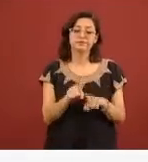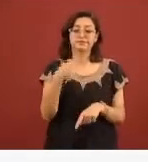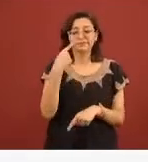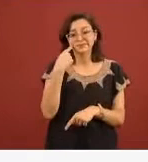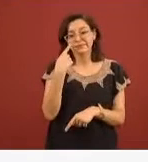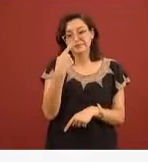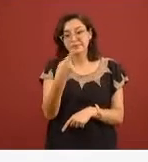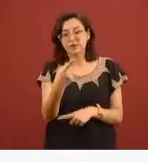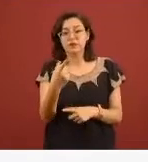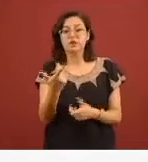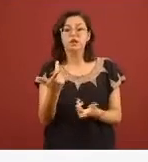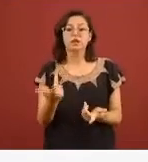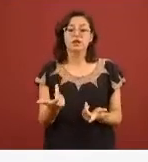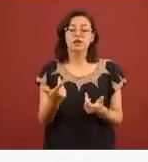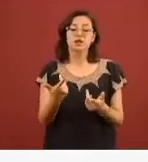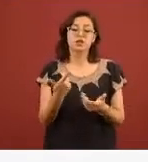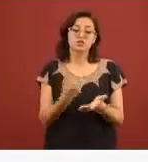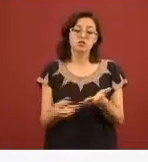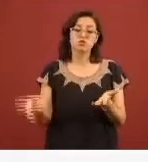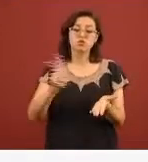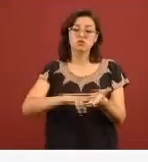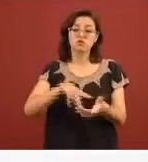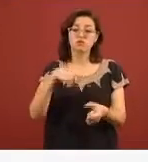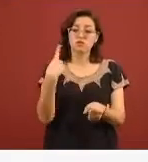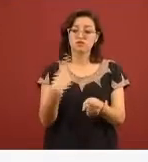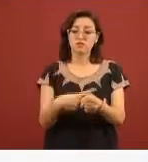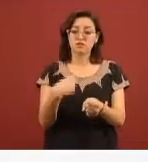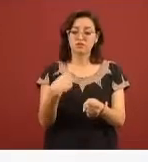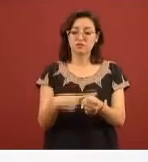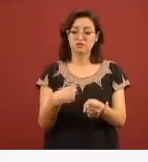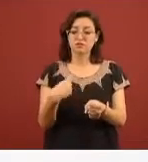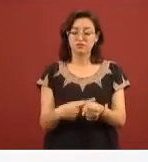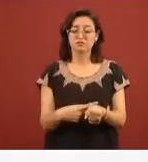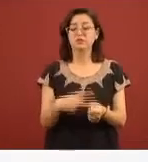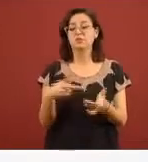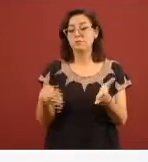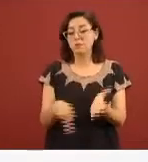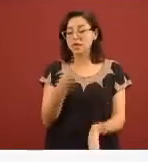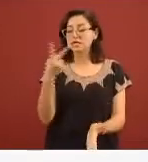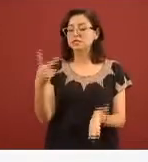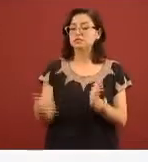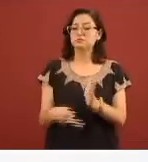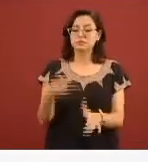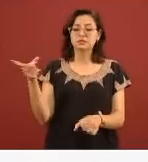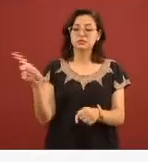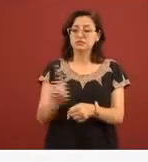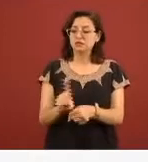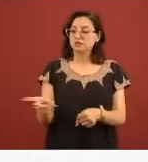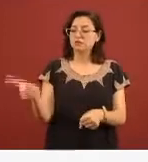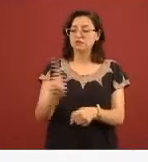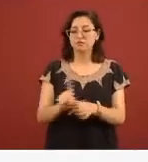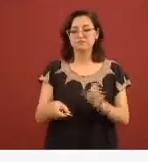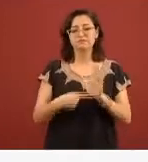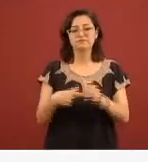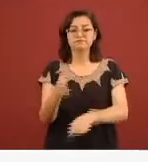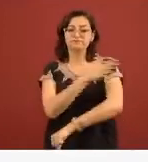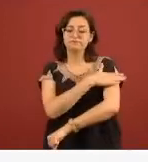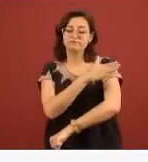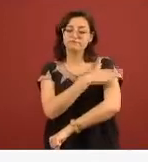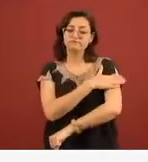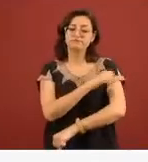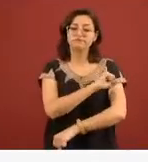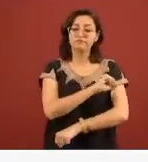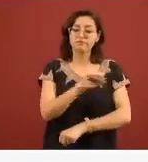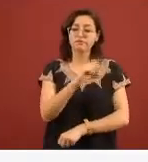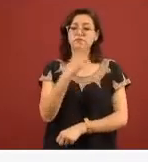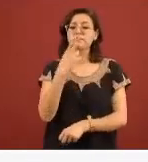distribución por grupo de riesgo. Esto es importante seguirlo reiterando todos los días: hipertensión,